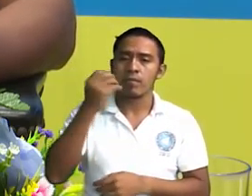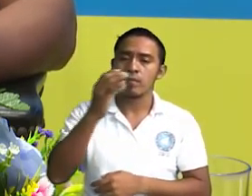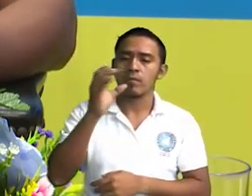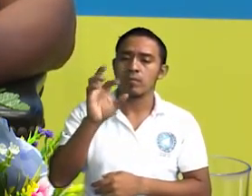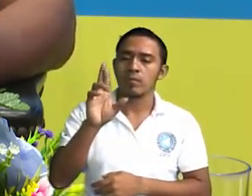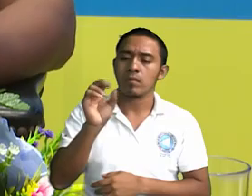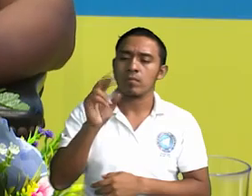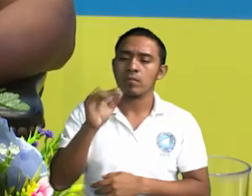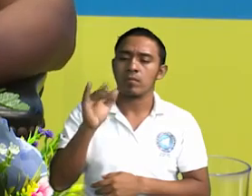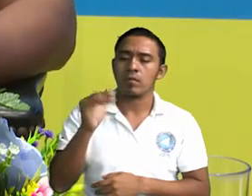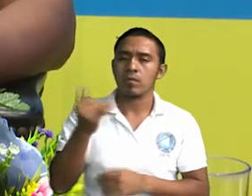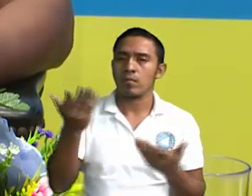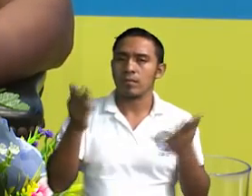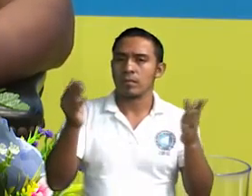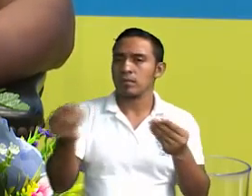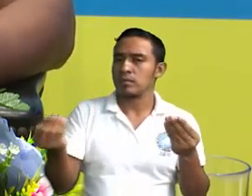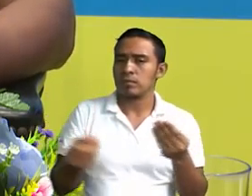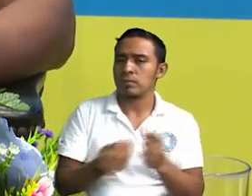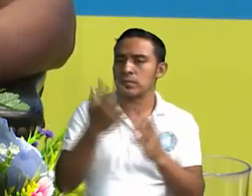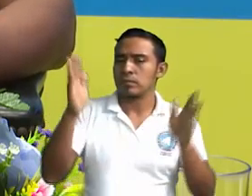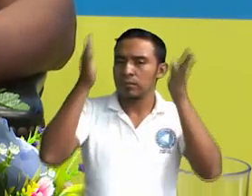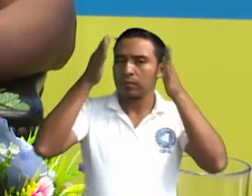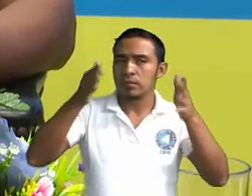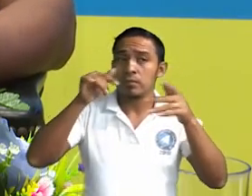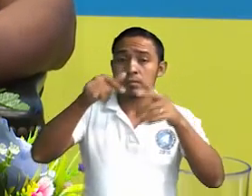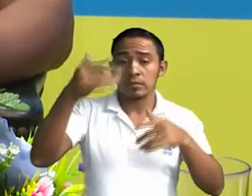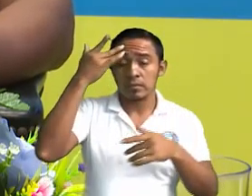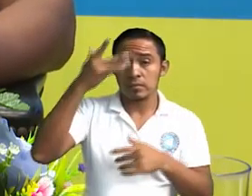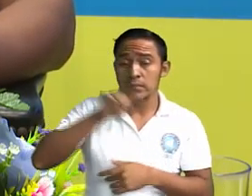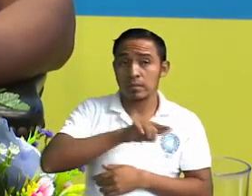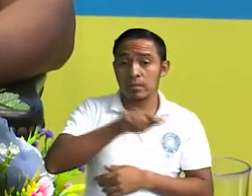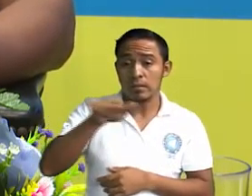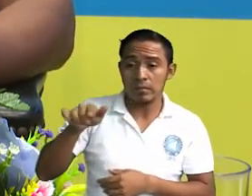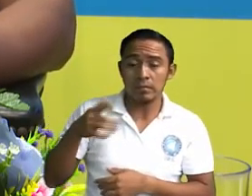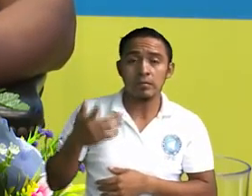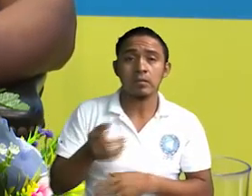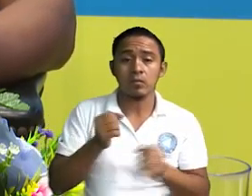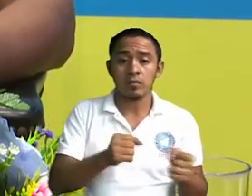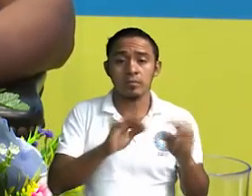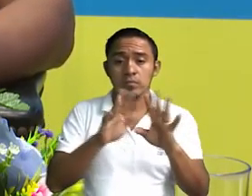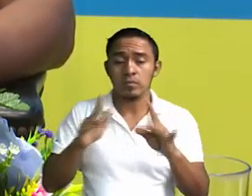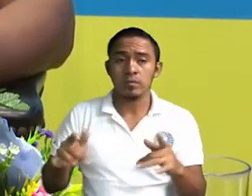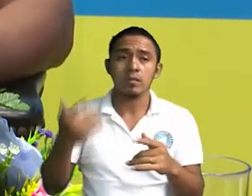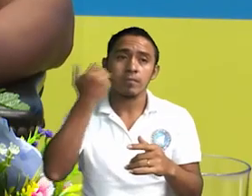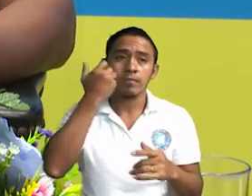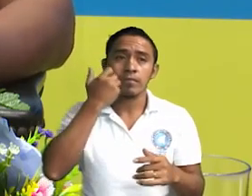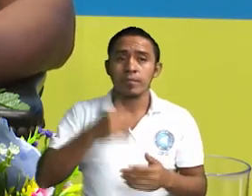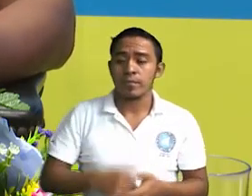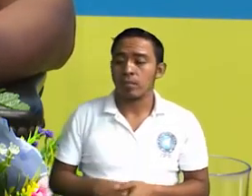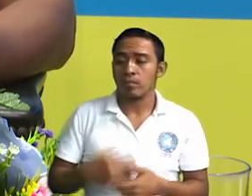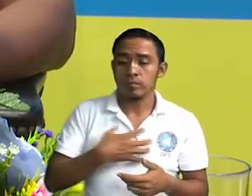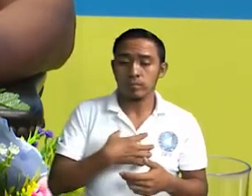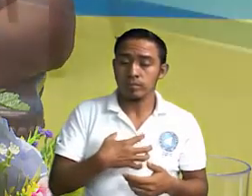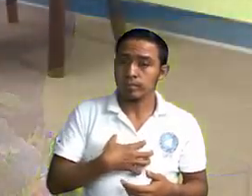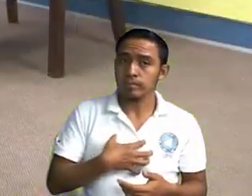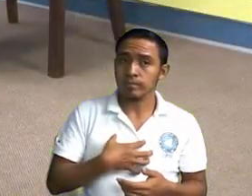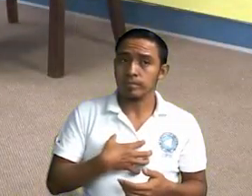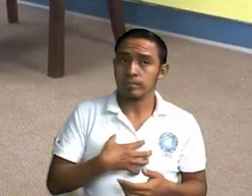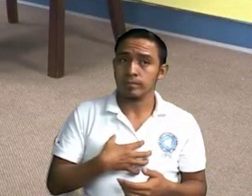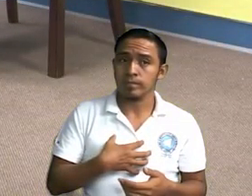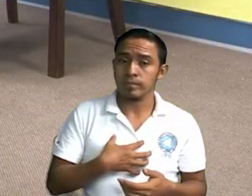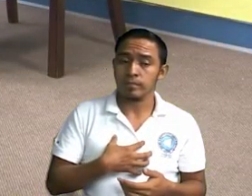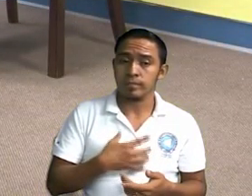como es la atención integral que ustedes le dan sabiendo que ellas y ellos están expuestas a enfermedades o